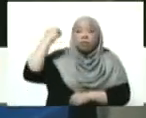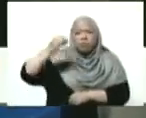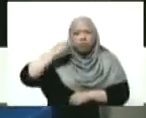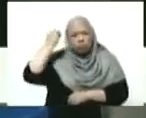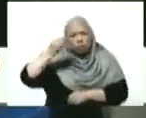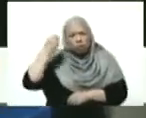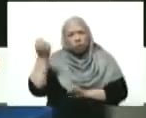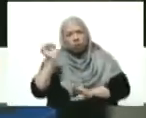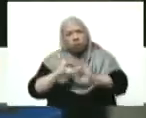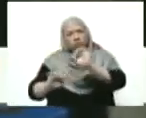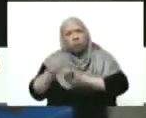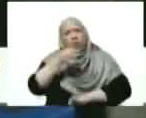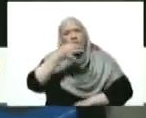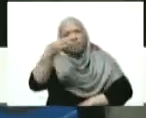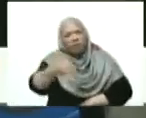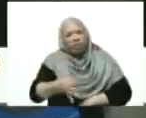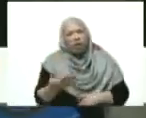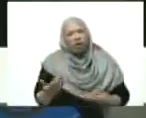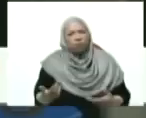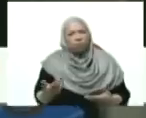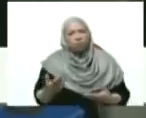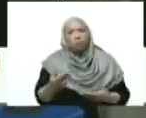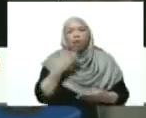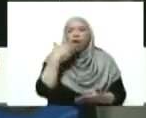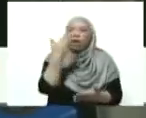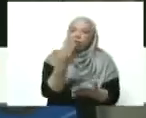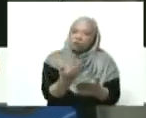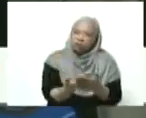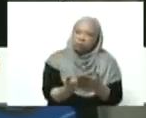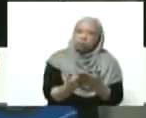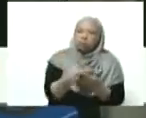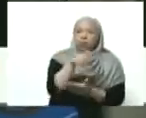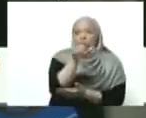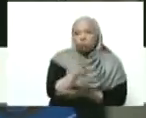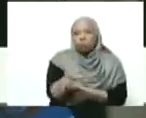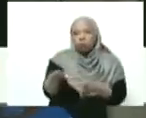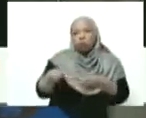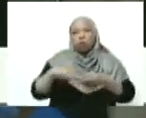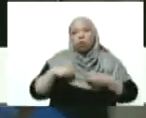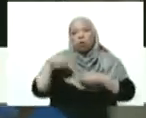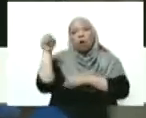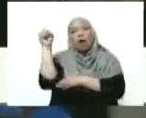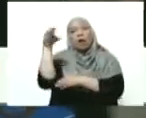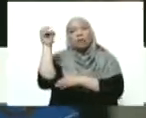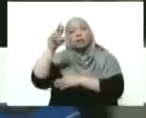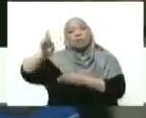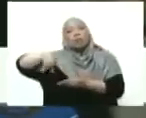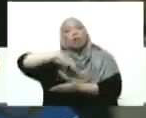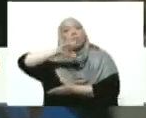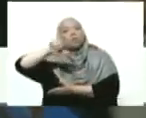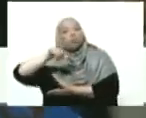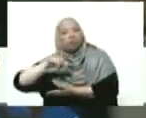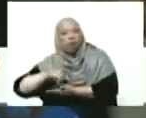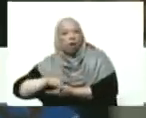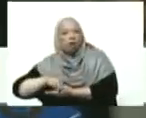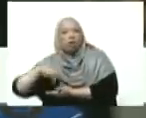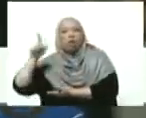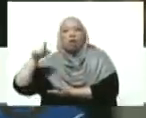estamos defendiendo. Y también quiero agradecer la posición asumida por nuestra Asamblea Nacional, quien en su